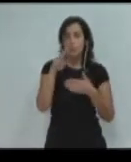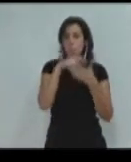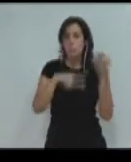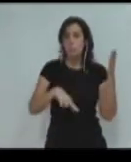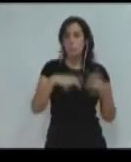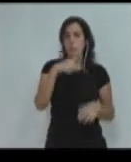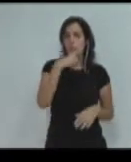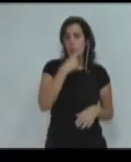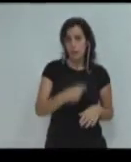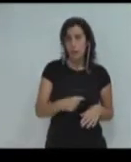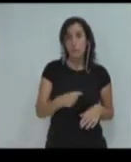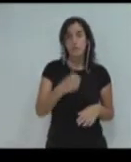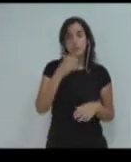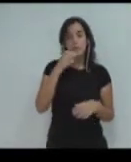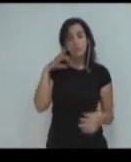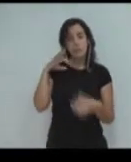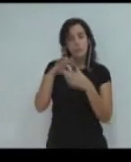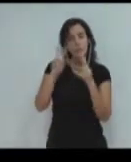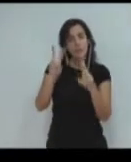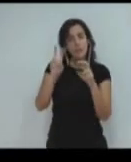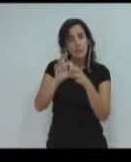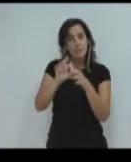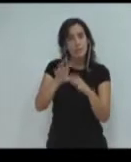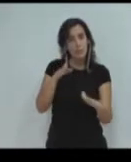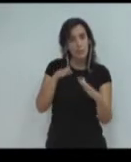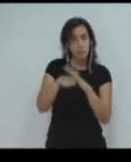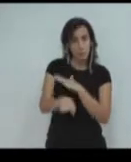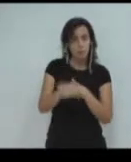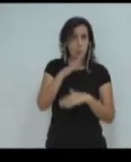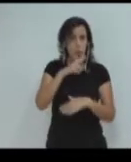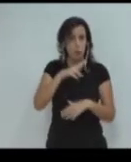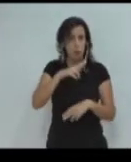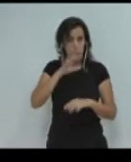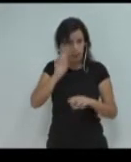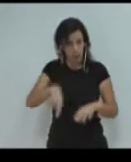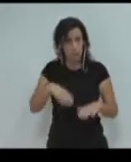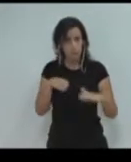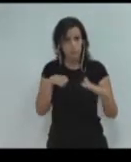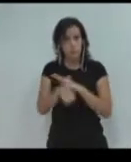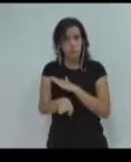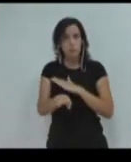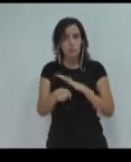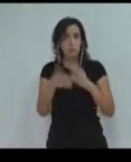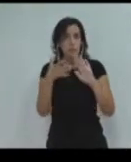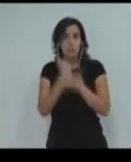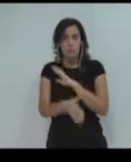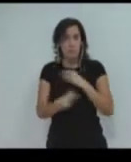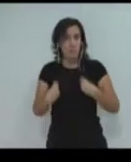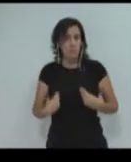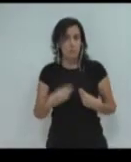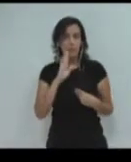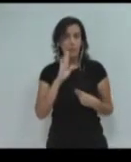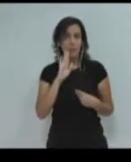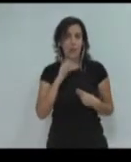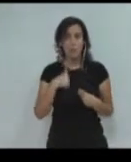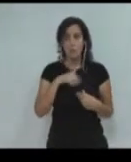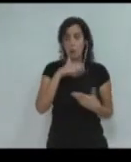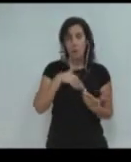fácil, uniéndolo al tema de la accesibilidad, porque esa accesibilidad nos lleva a lo mismo. Yo te estaba oyendo